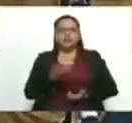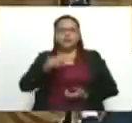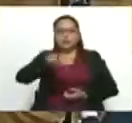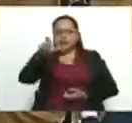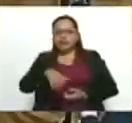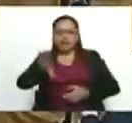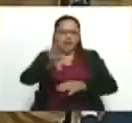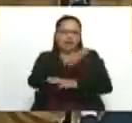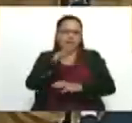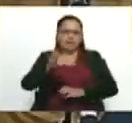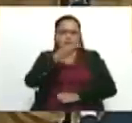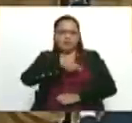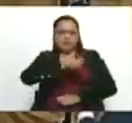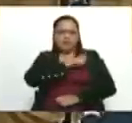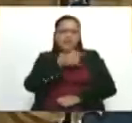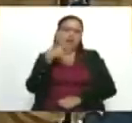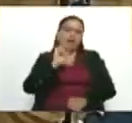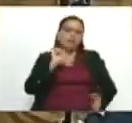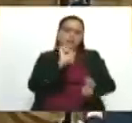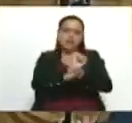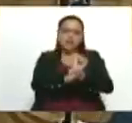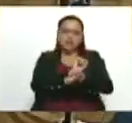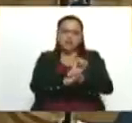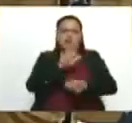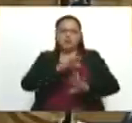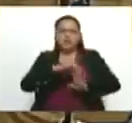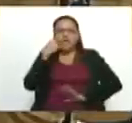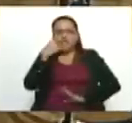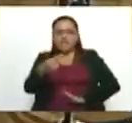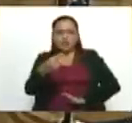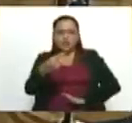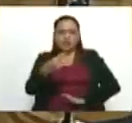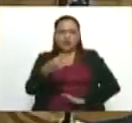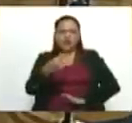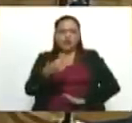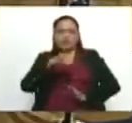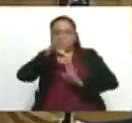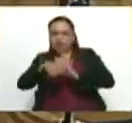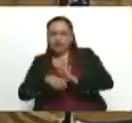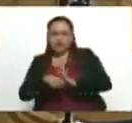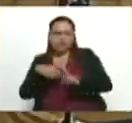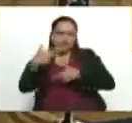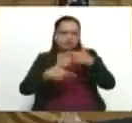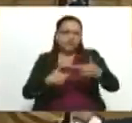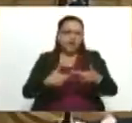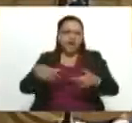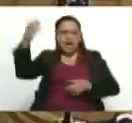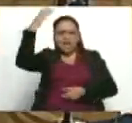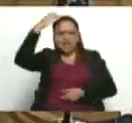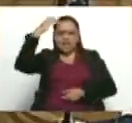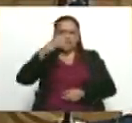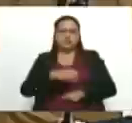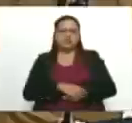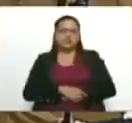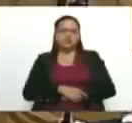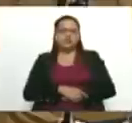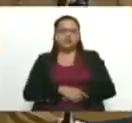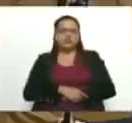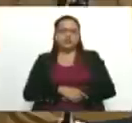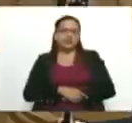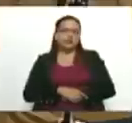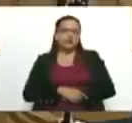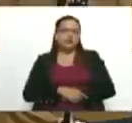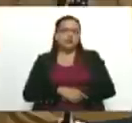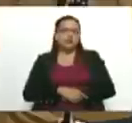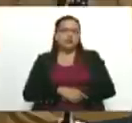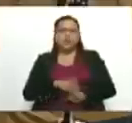español que está preso por decirle ladrón al rey, emérito. Y ahorita todo, o sea, no hay